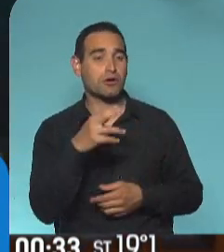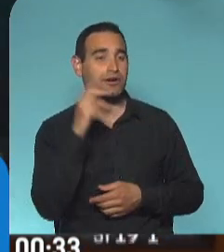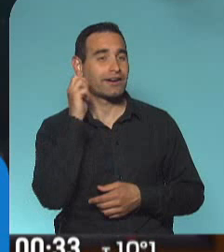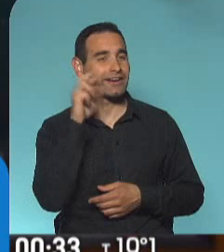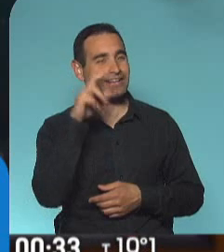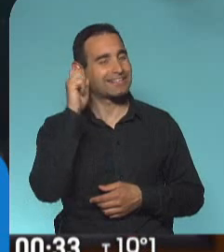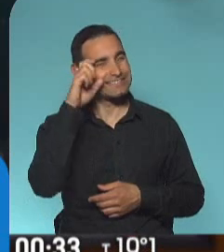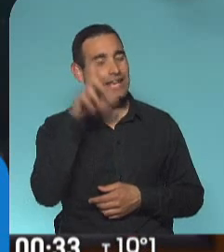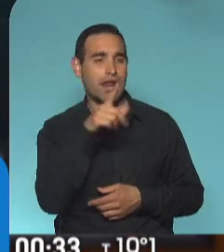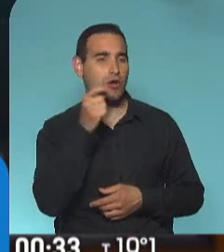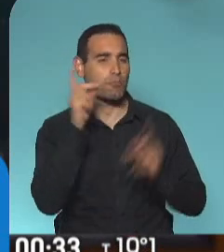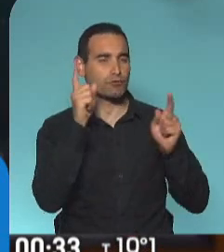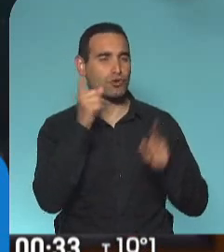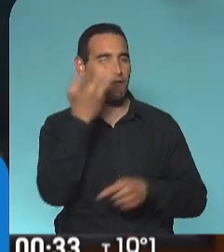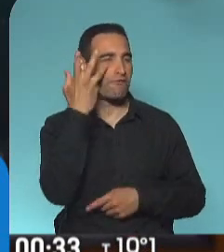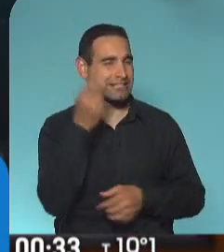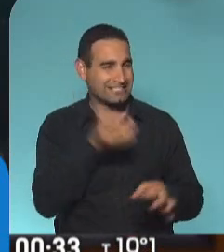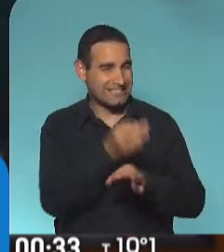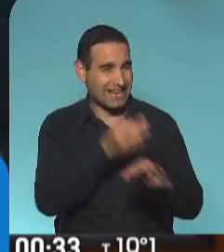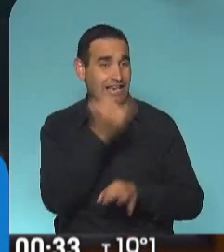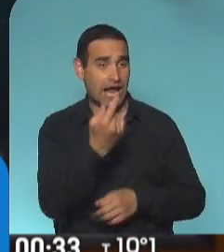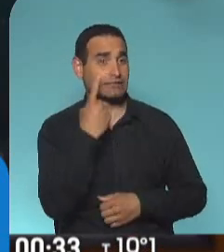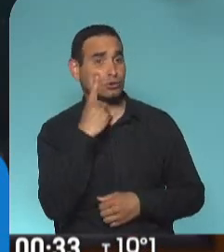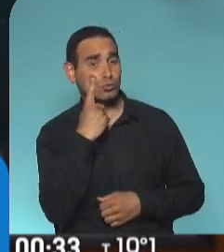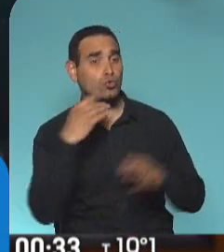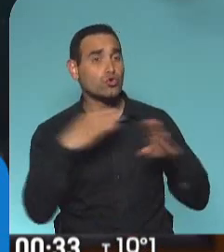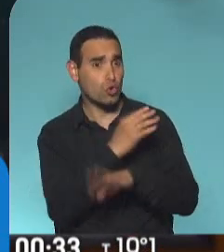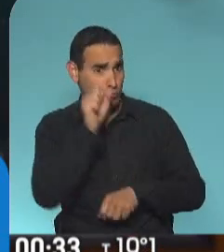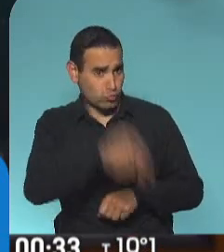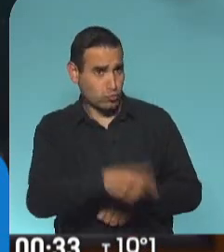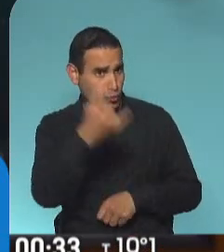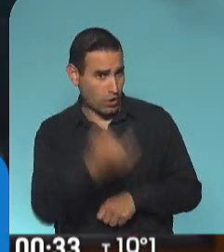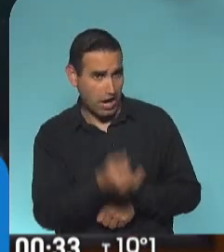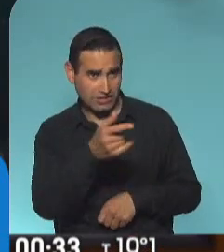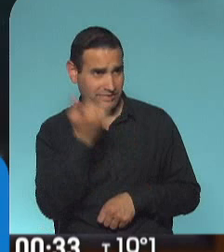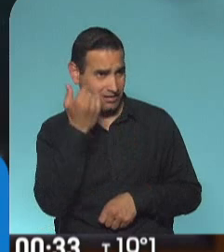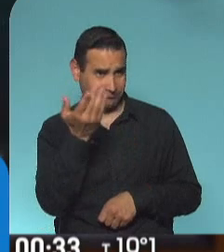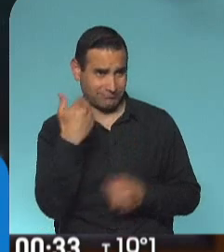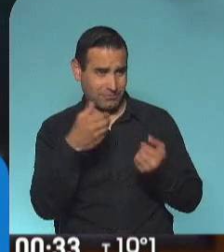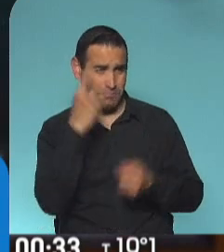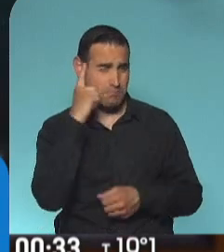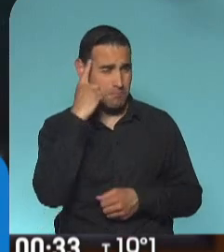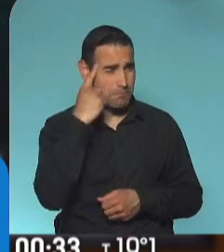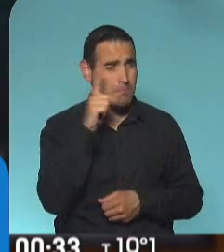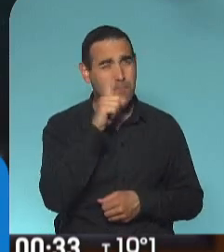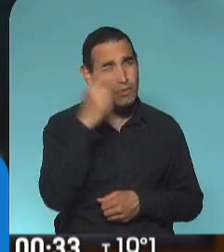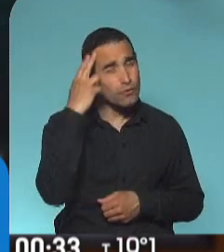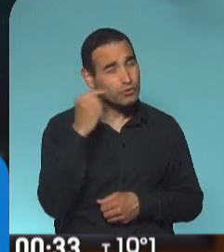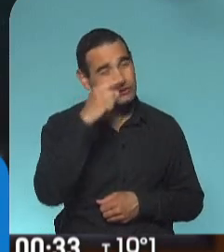de francés, Sí. tenía su instituto de idiomas que había abierto alrededor de